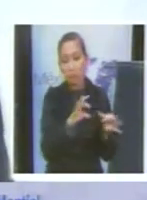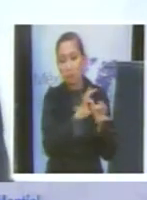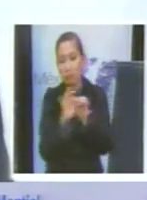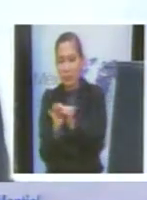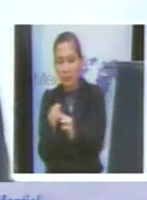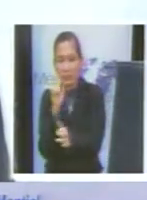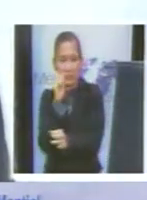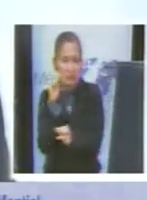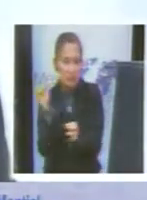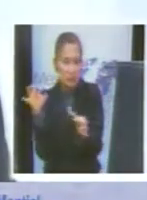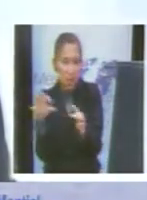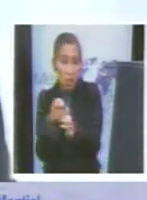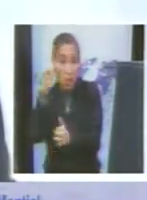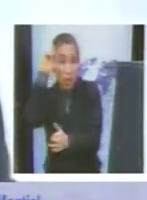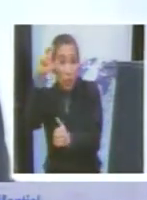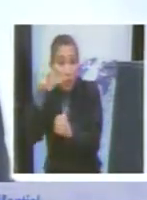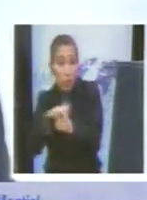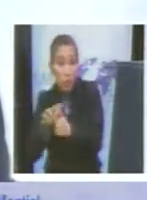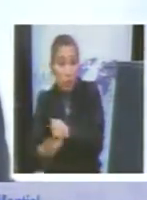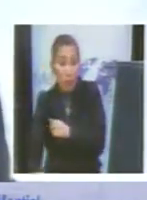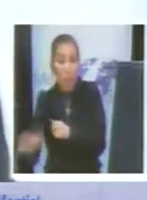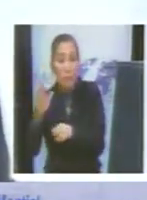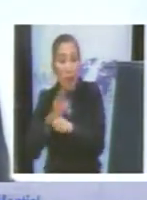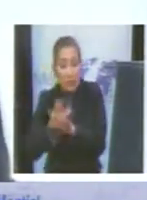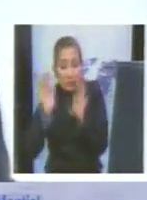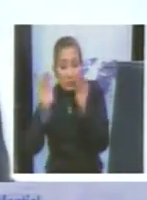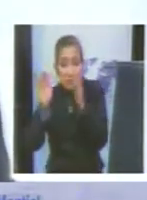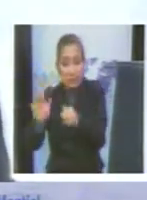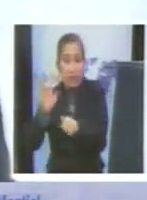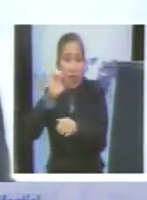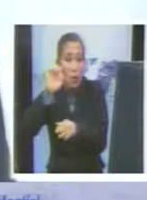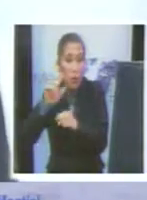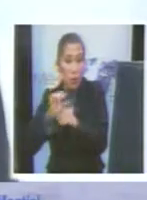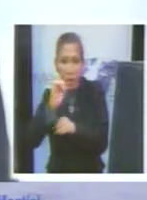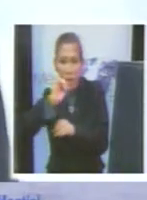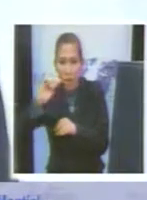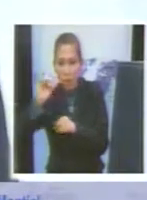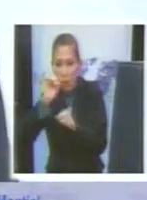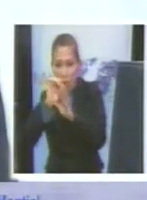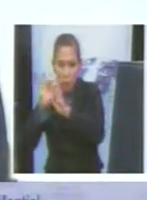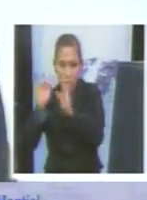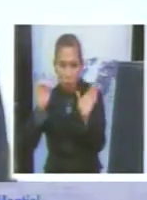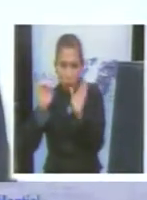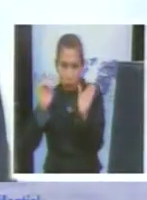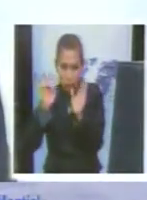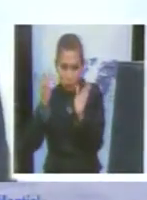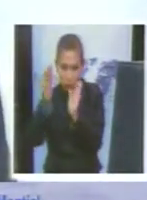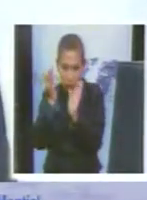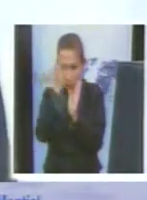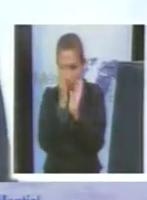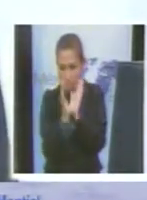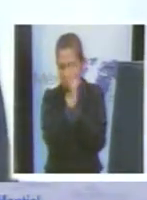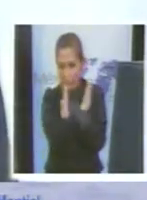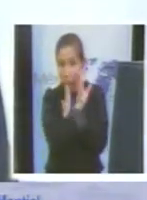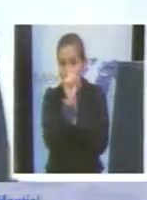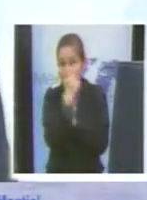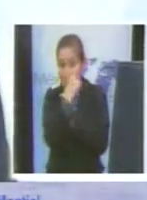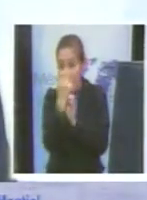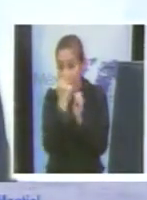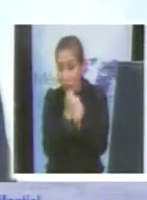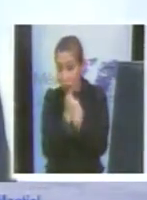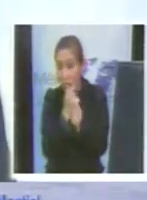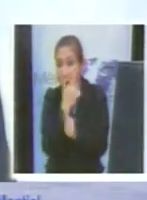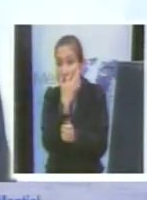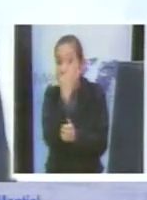muy estrechamente con Europa, y en particular con Europa Occidental, no por un breve bicentenario, sino